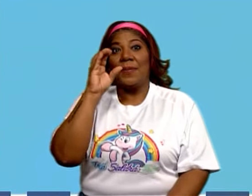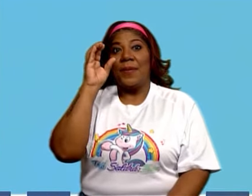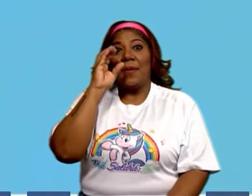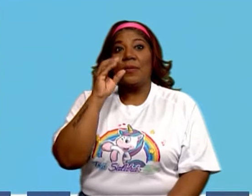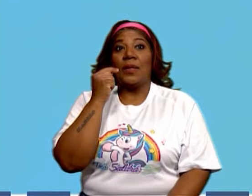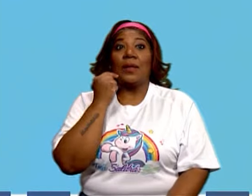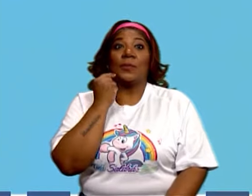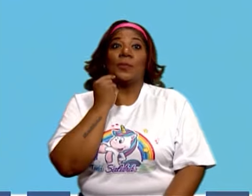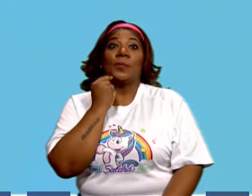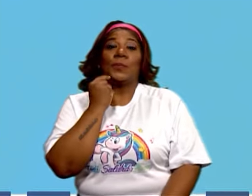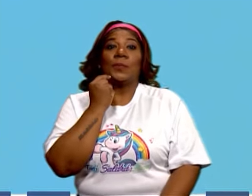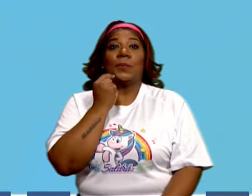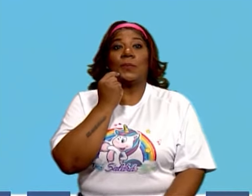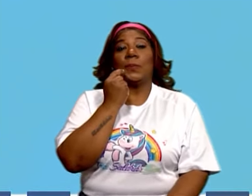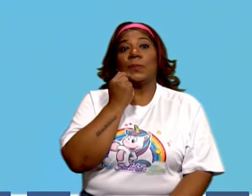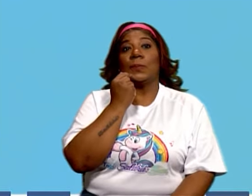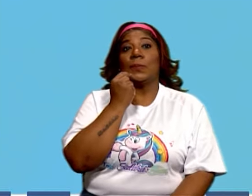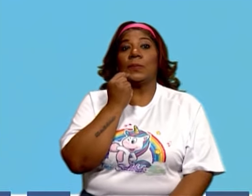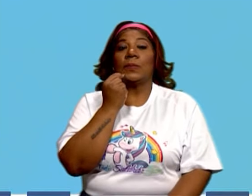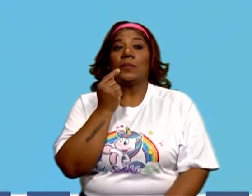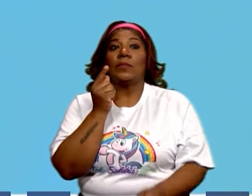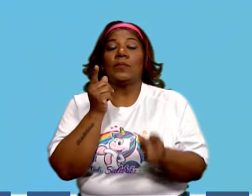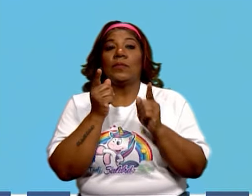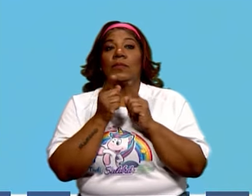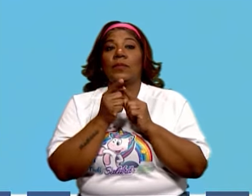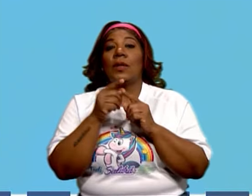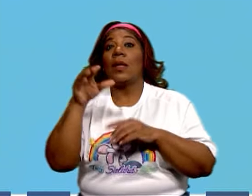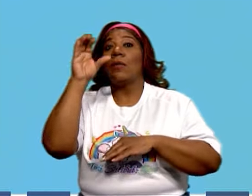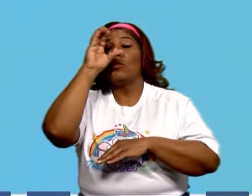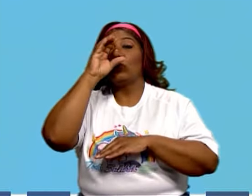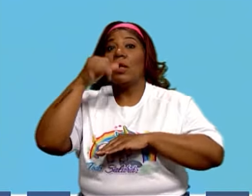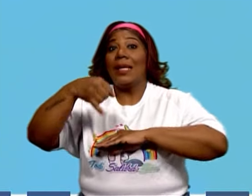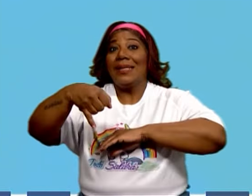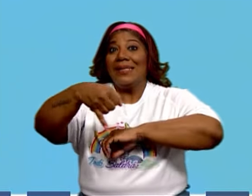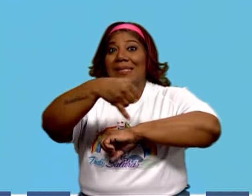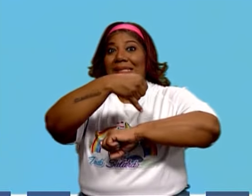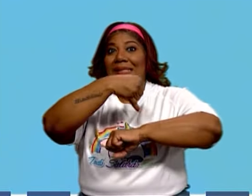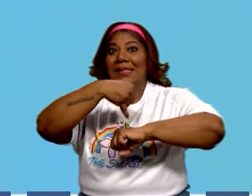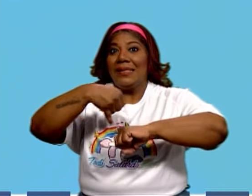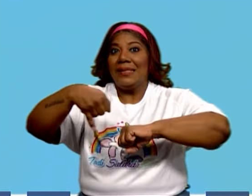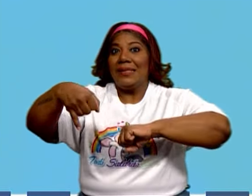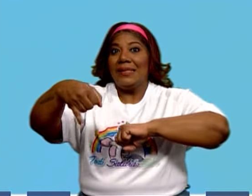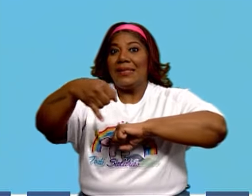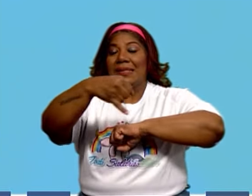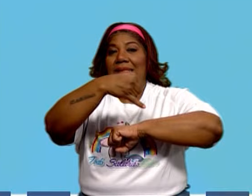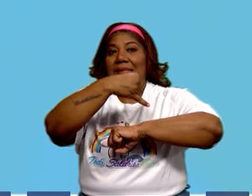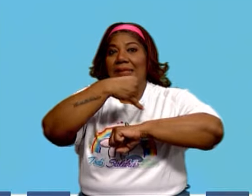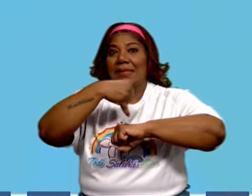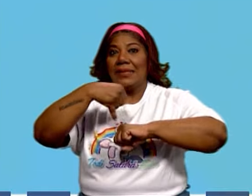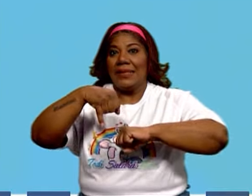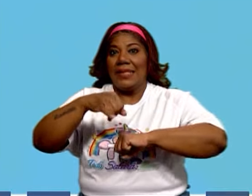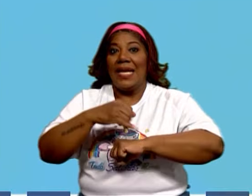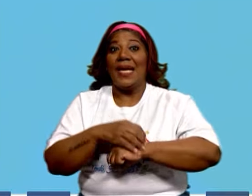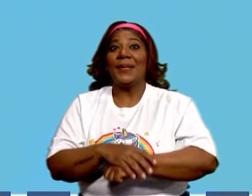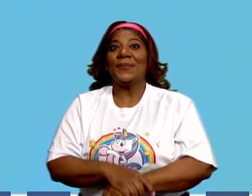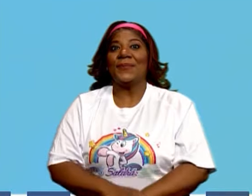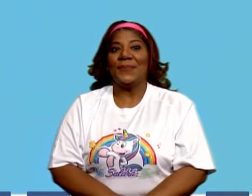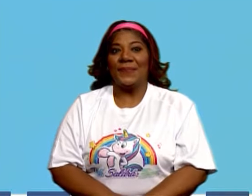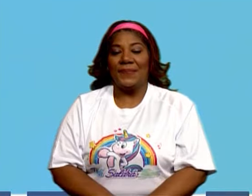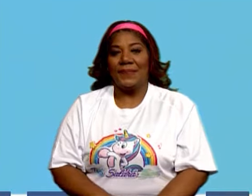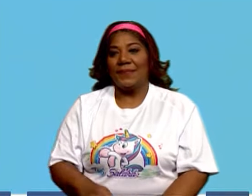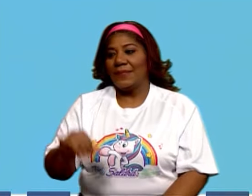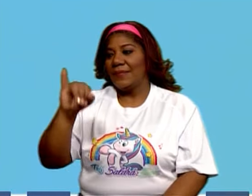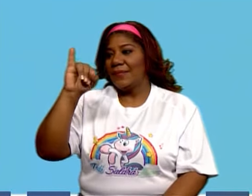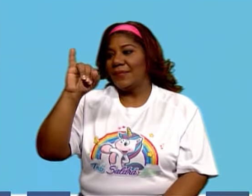buscar una palabrita cortita. Vamos a buscar isla. ¿Te parece? Recuerda que cuando buscamos una palabra,